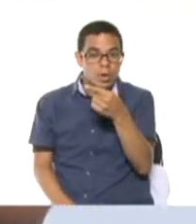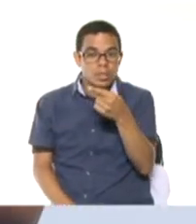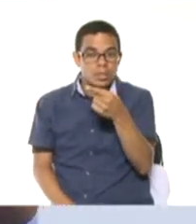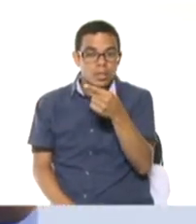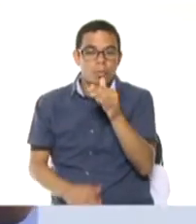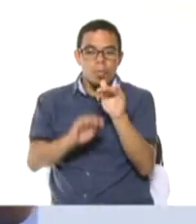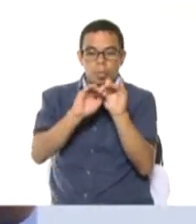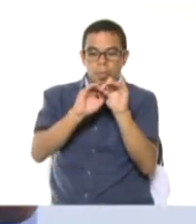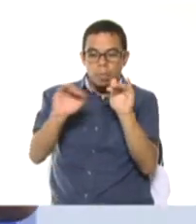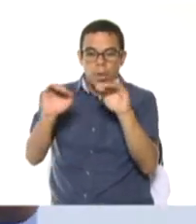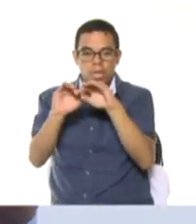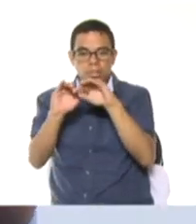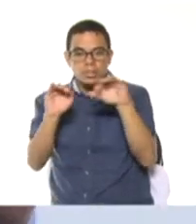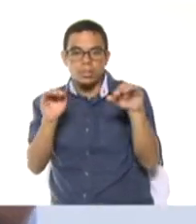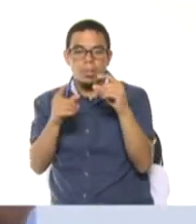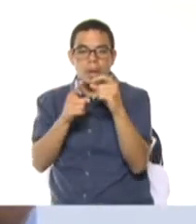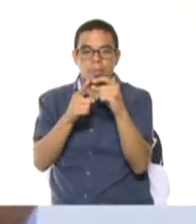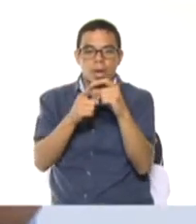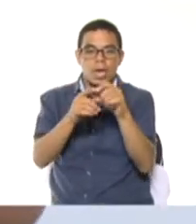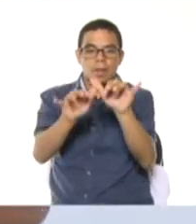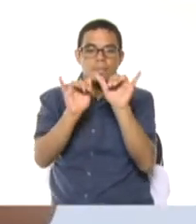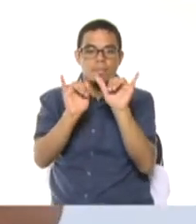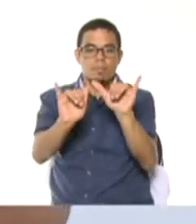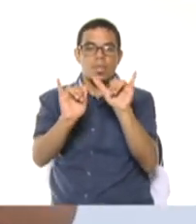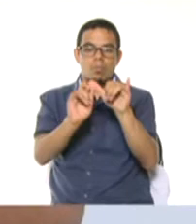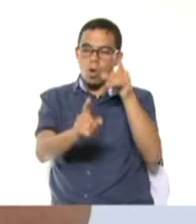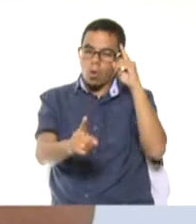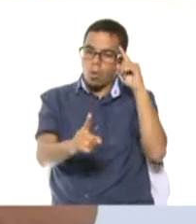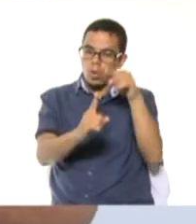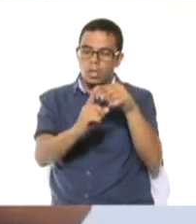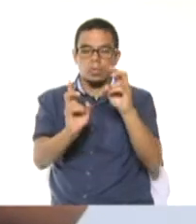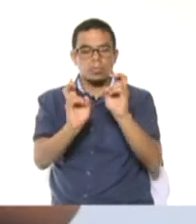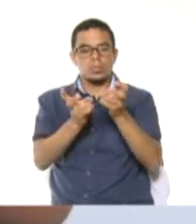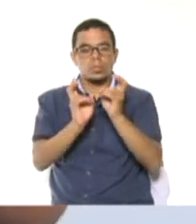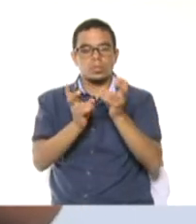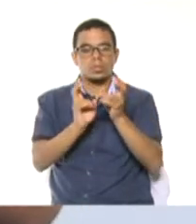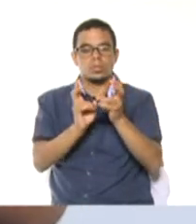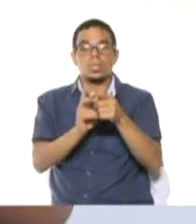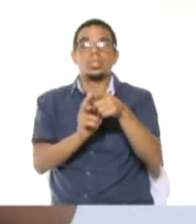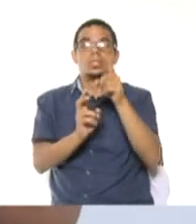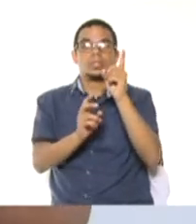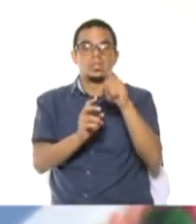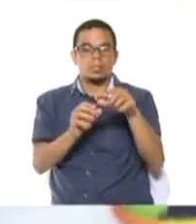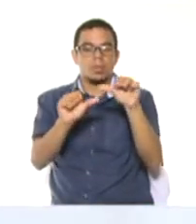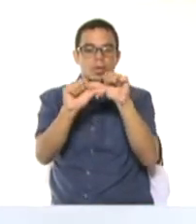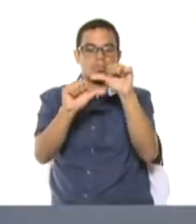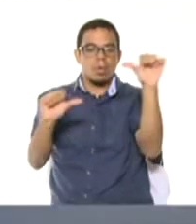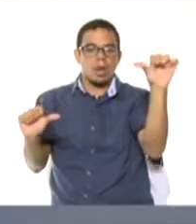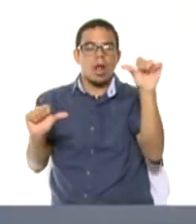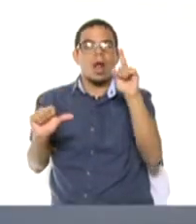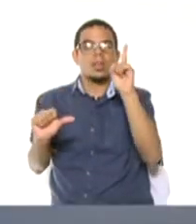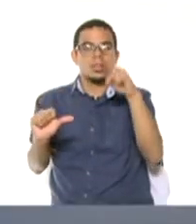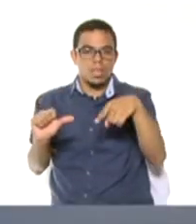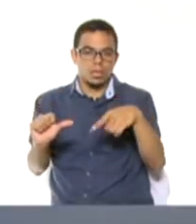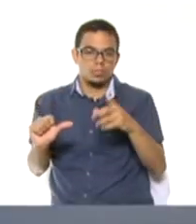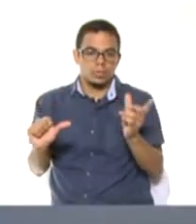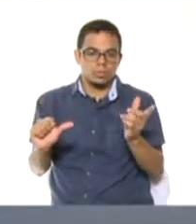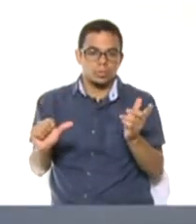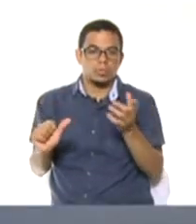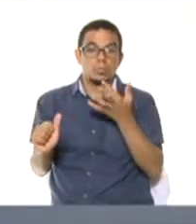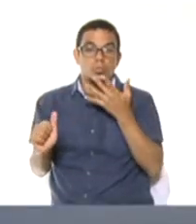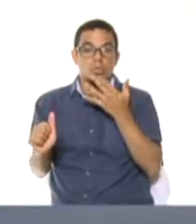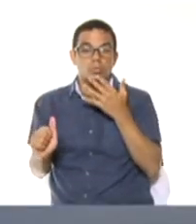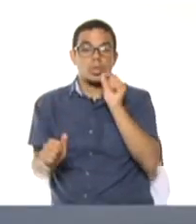palabras de un mismo texto. También sirve para separar oraciones dentro de un mismo párrafo. Tenemos los dos